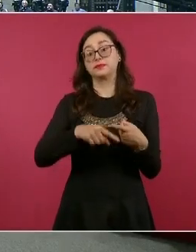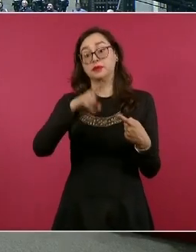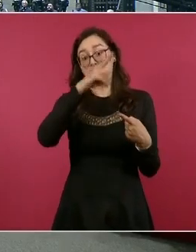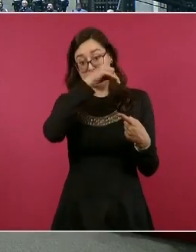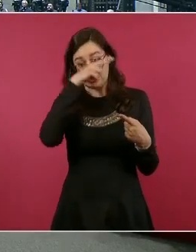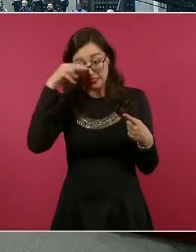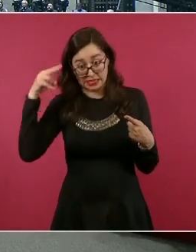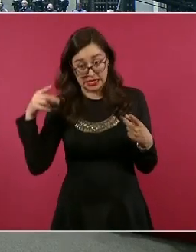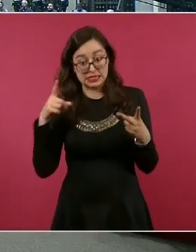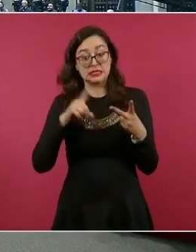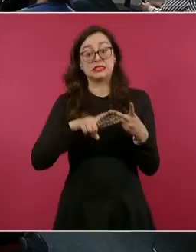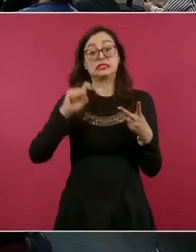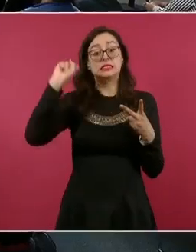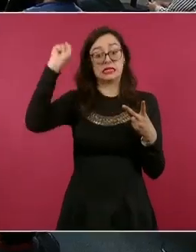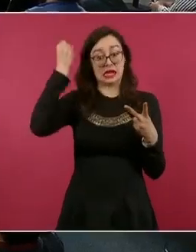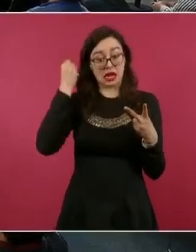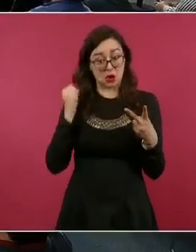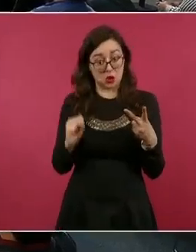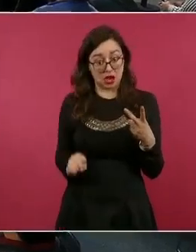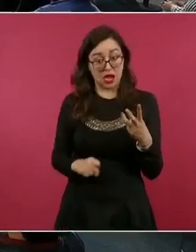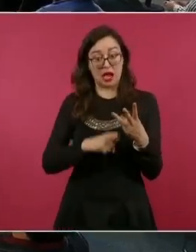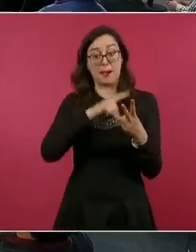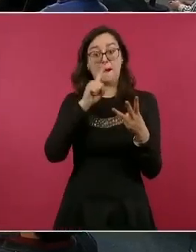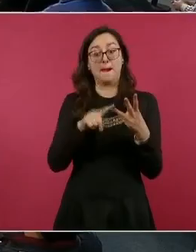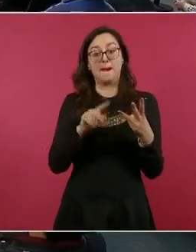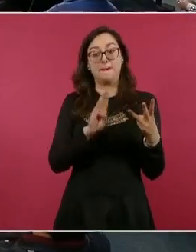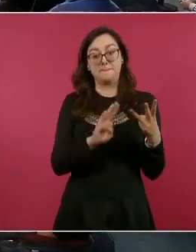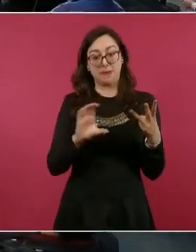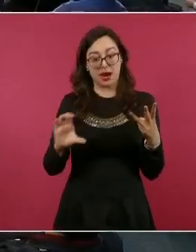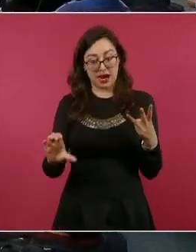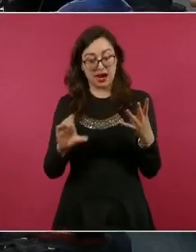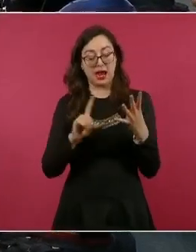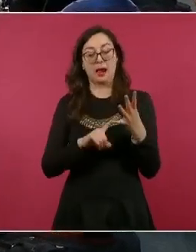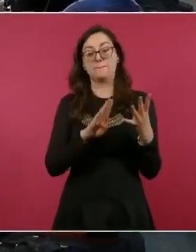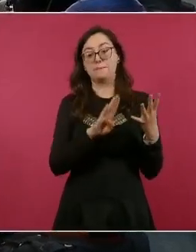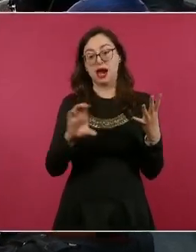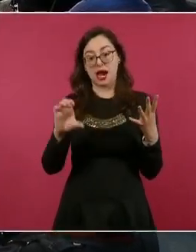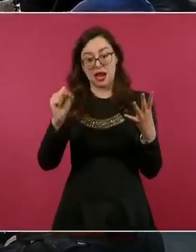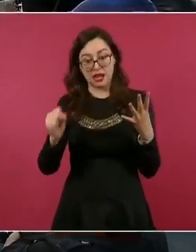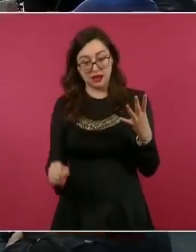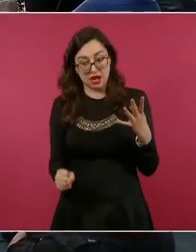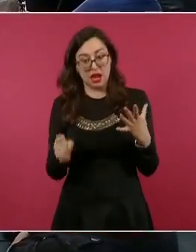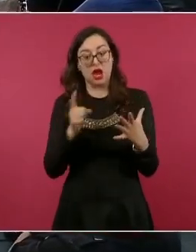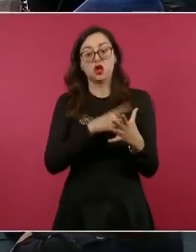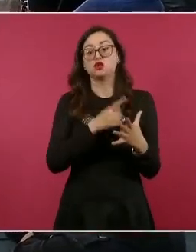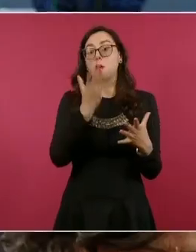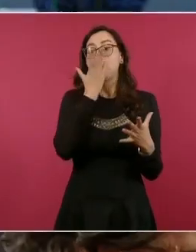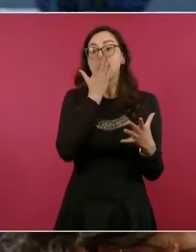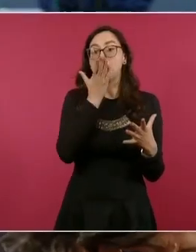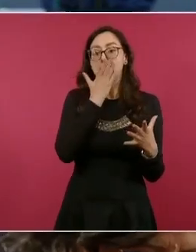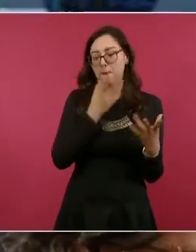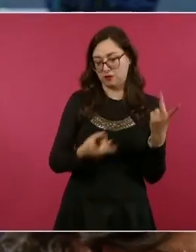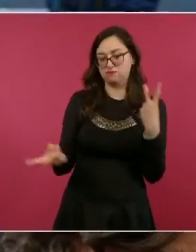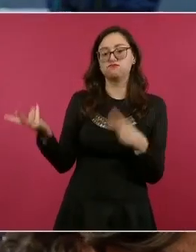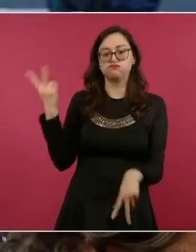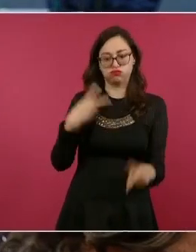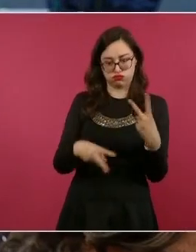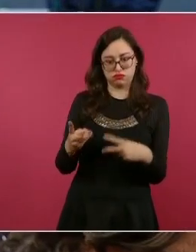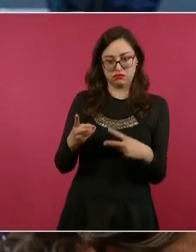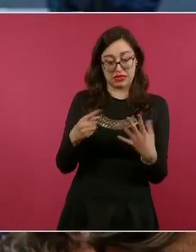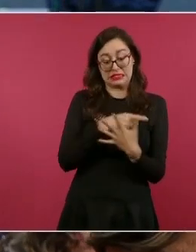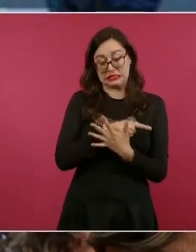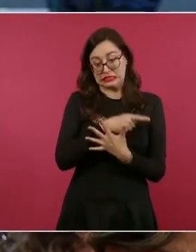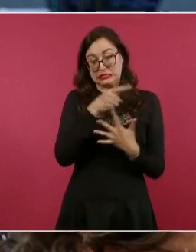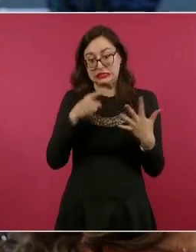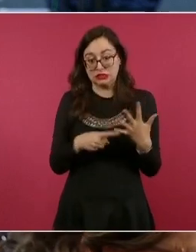el de Sinaloa, la gobernadora de Baja California, el de Baja California Sur y el de Sonora. Entre ellos, cinco han